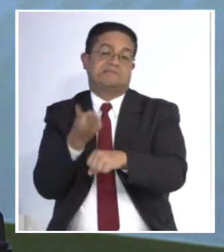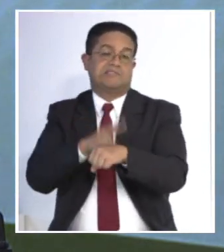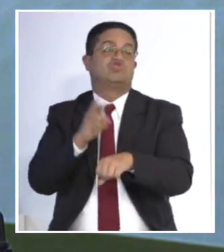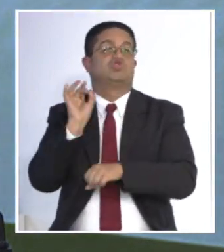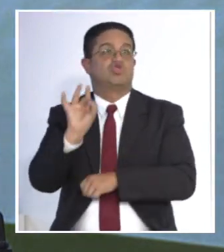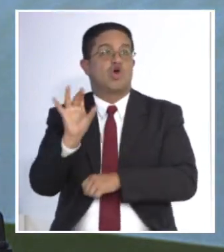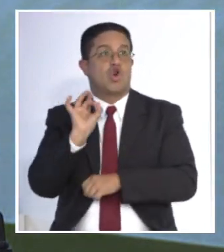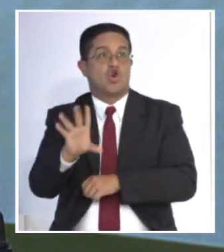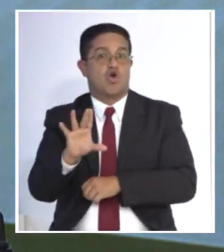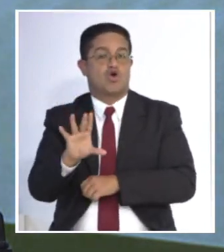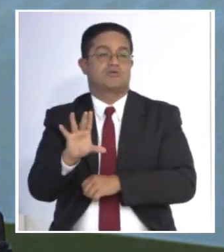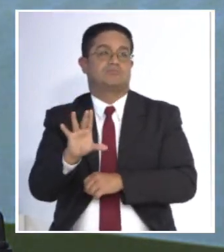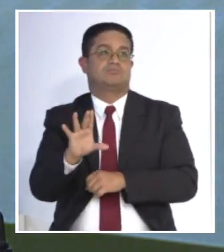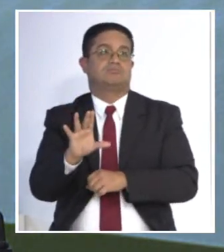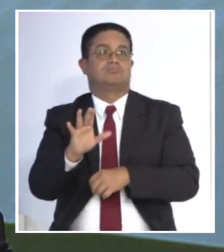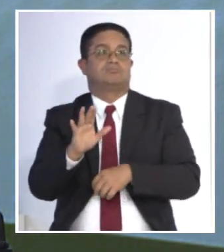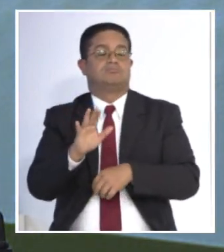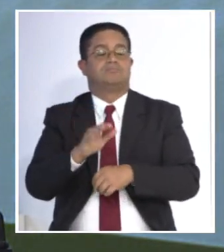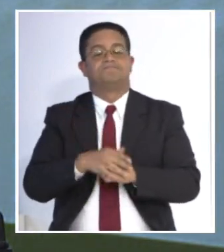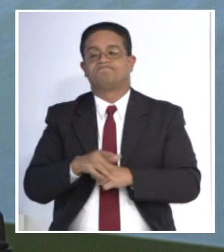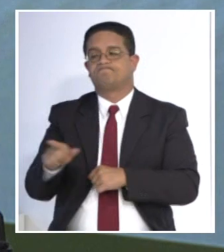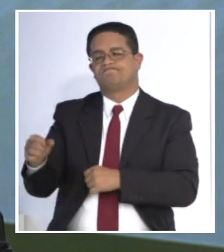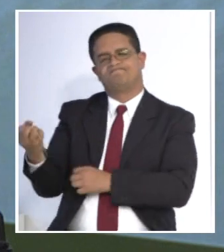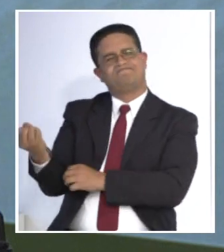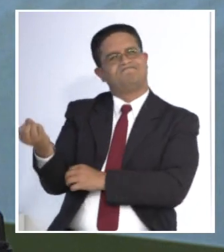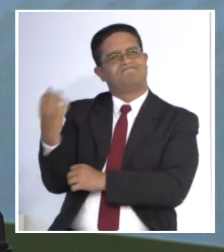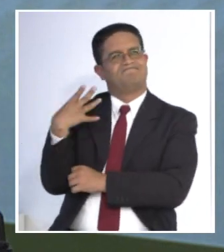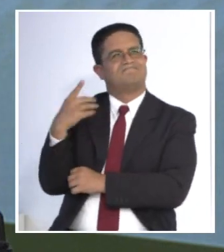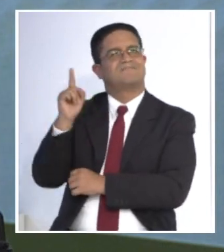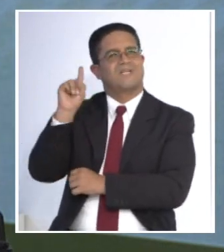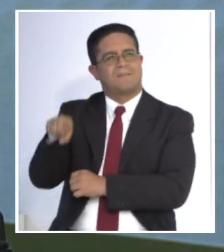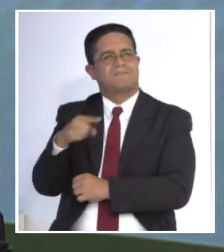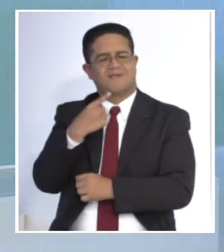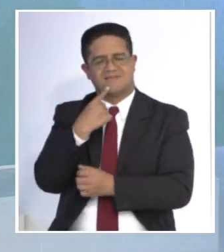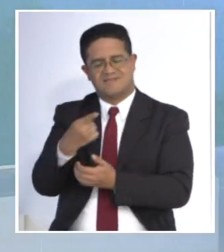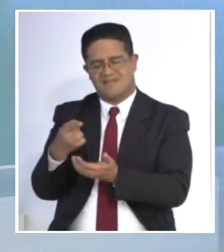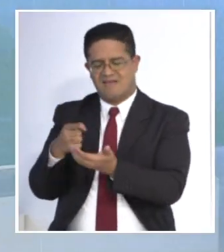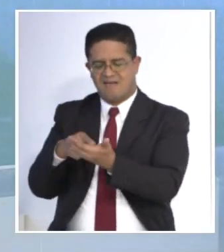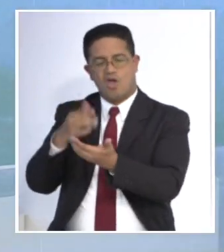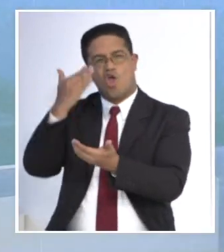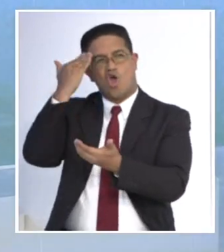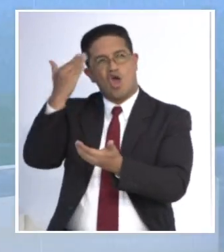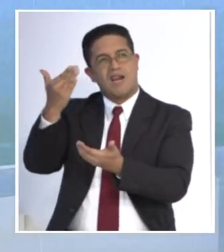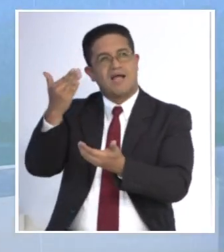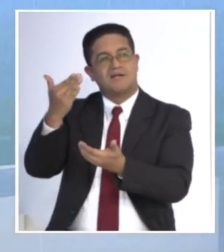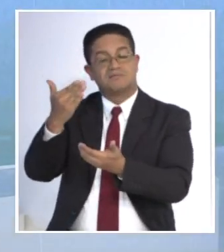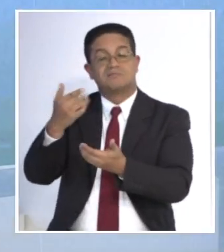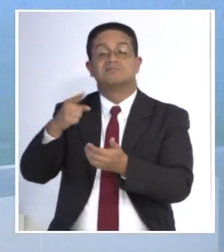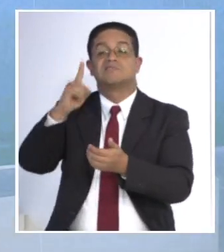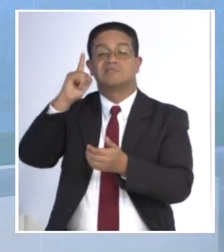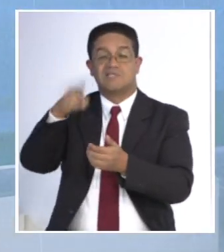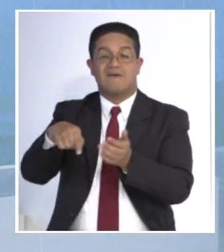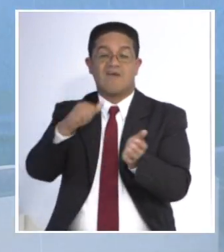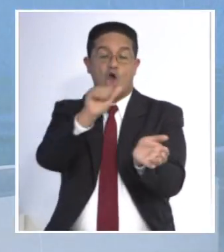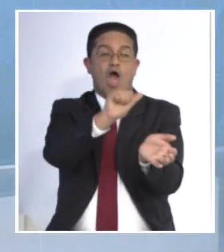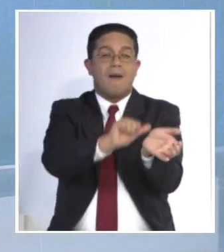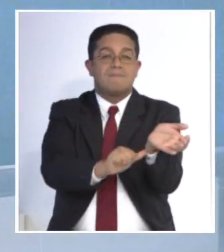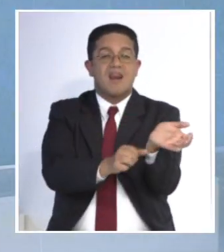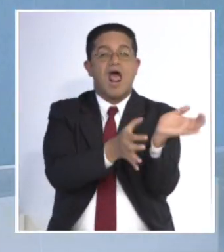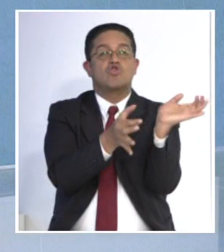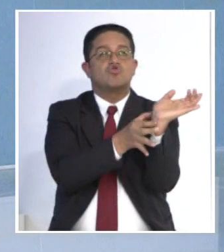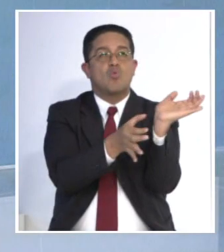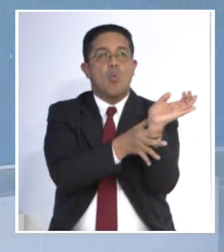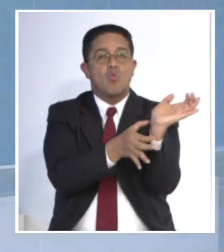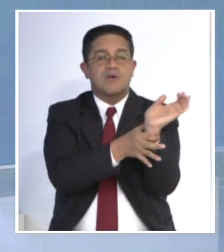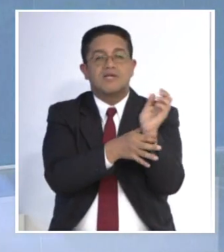tendones, tanto flexores como extensores. Doris de Marcano nos escribe y dice, hola, a juro hay que operar el túnel carpiano si